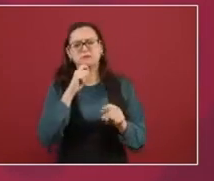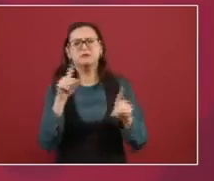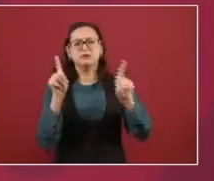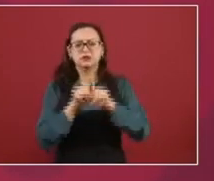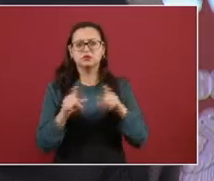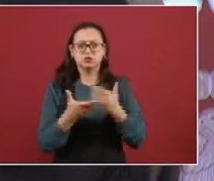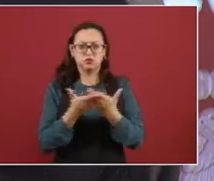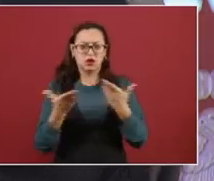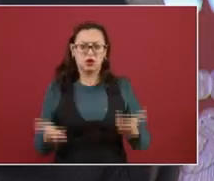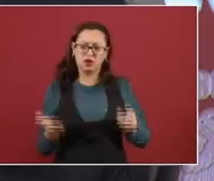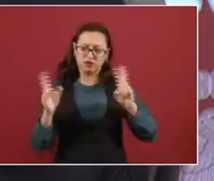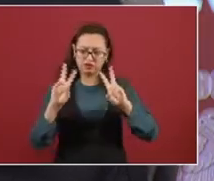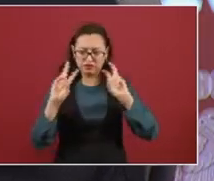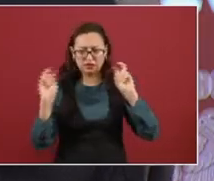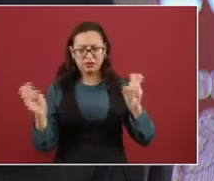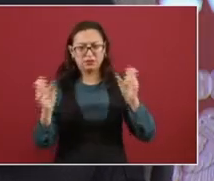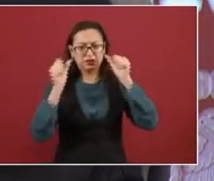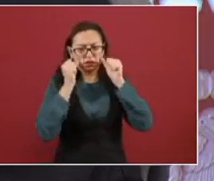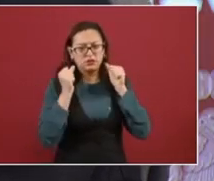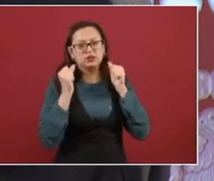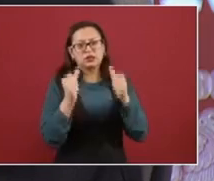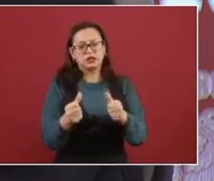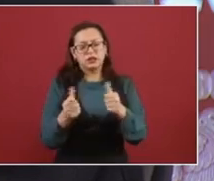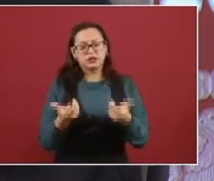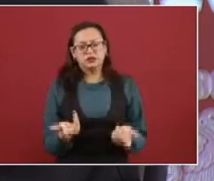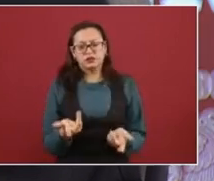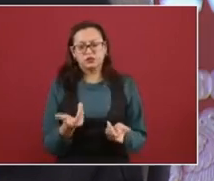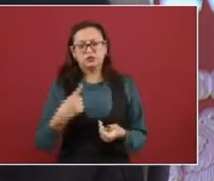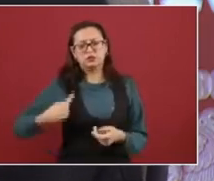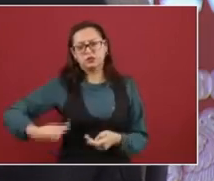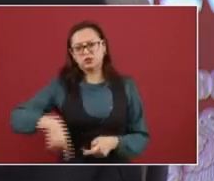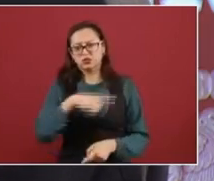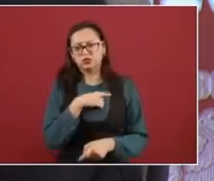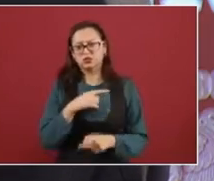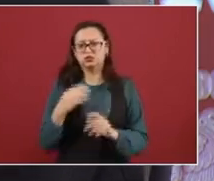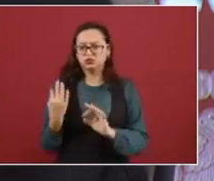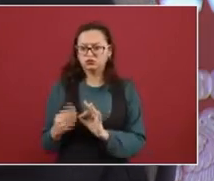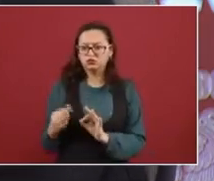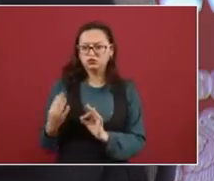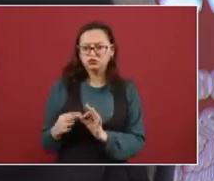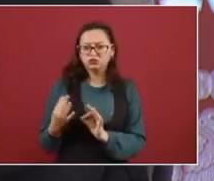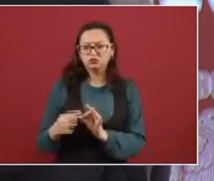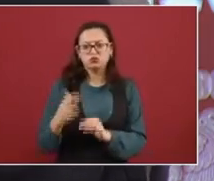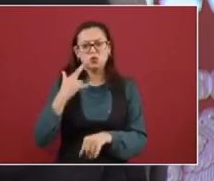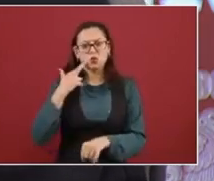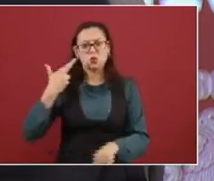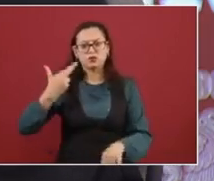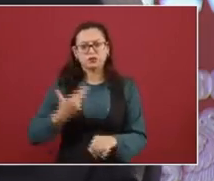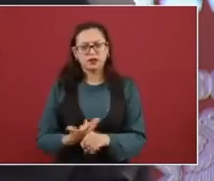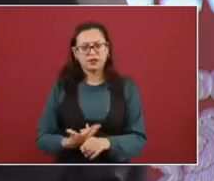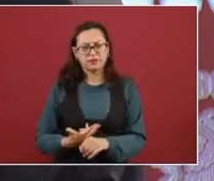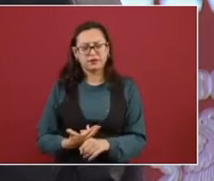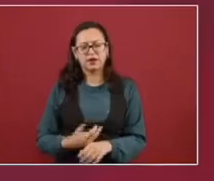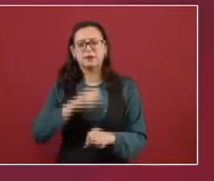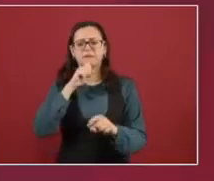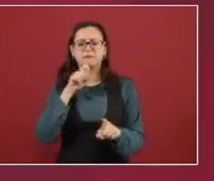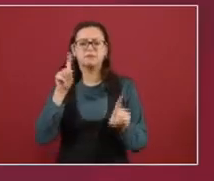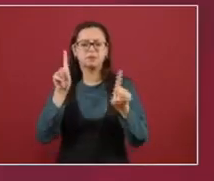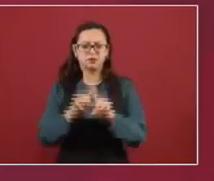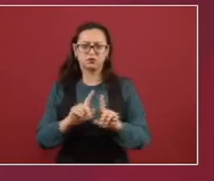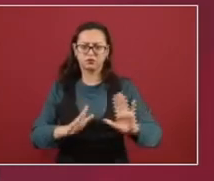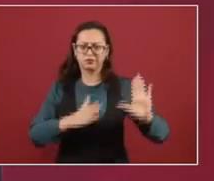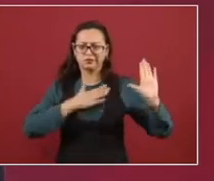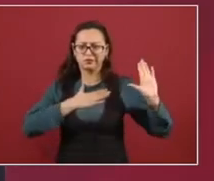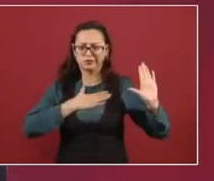tema y estamos nosotros cumpliendo con nuestra responsabilidad y con